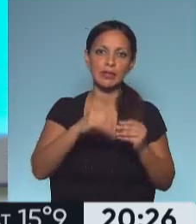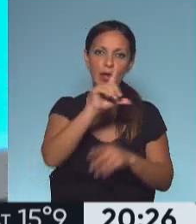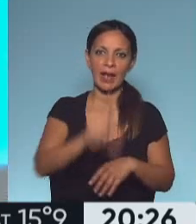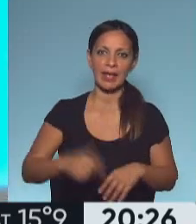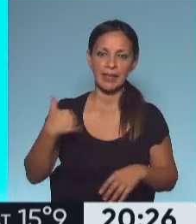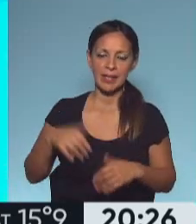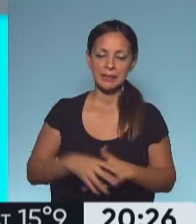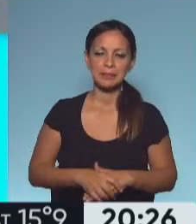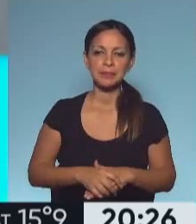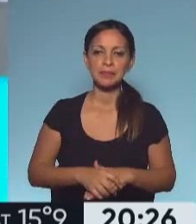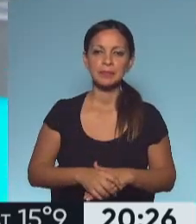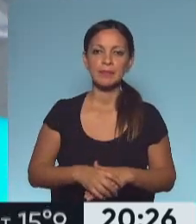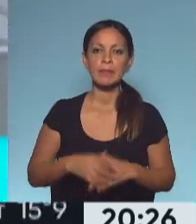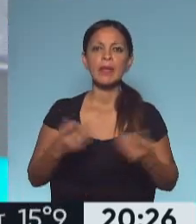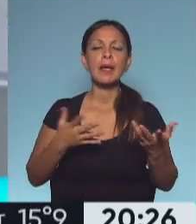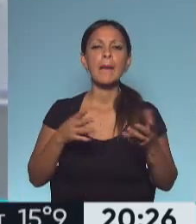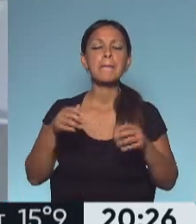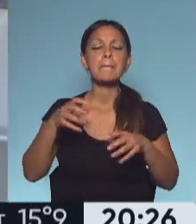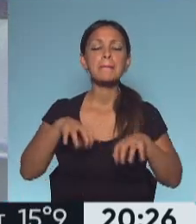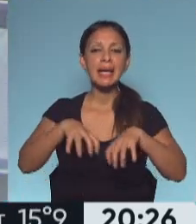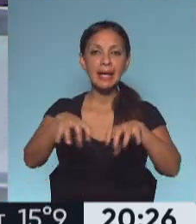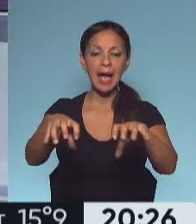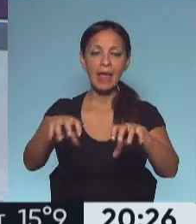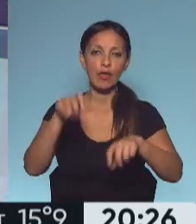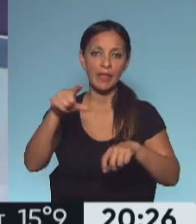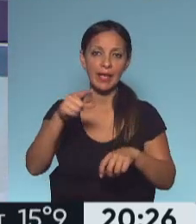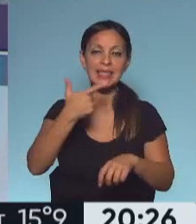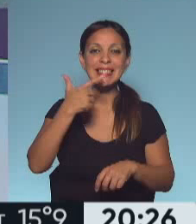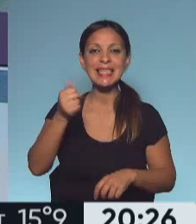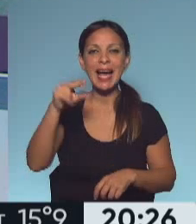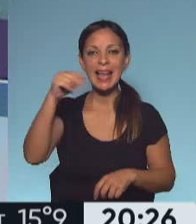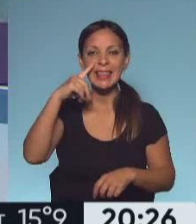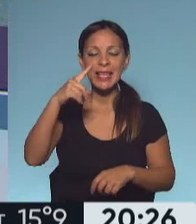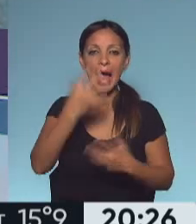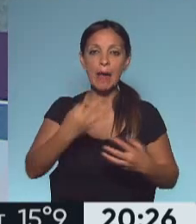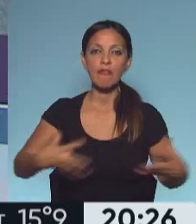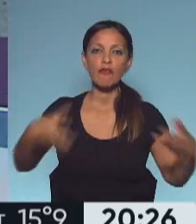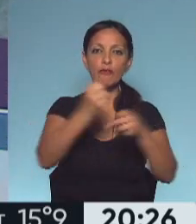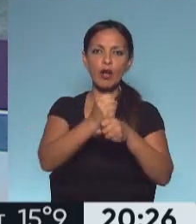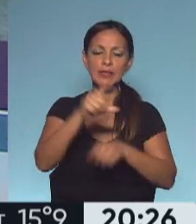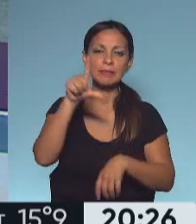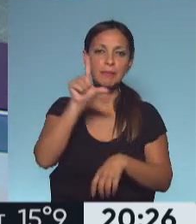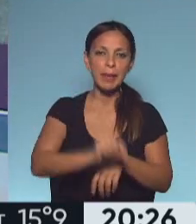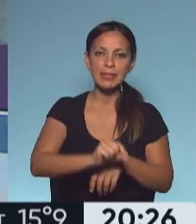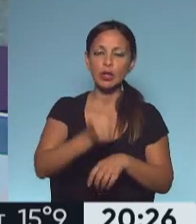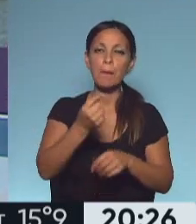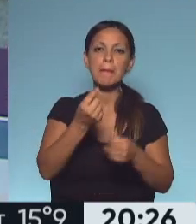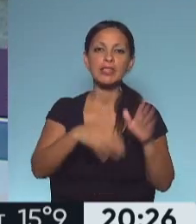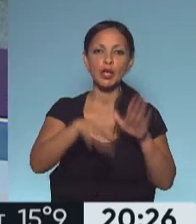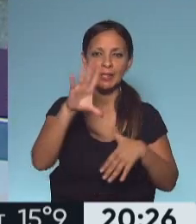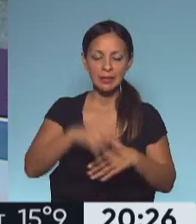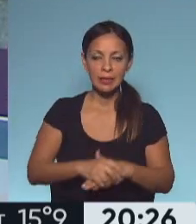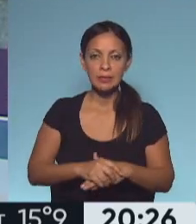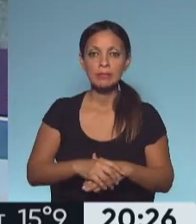En el mercado federal ambulante de Sarandí se venden bolsones de frutas y verduras a precios mayoristas. Este fin de semana